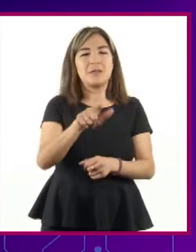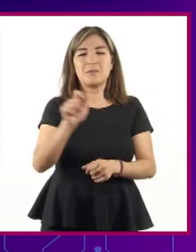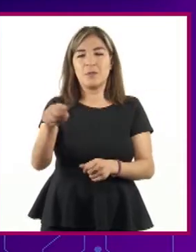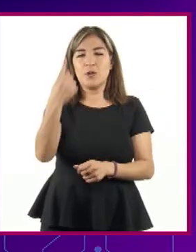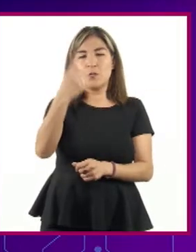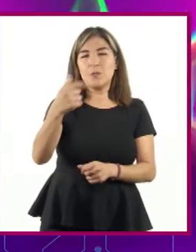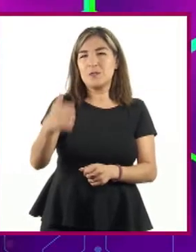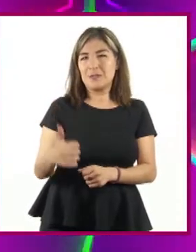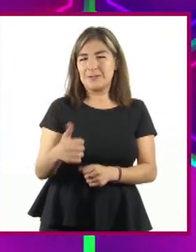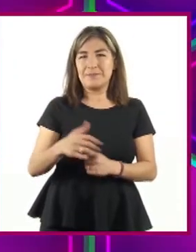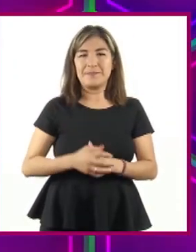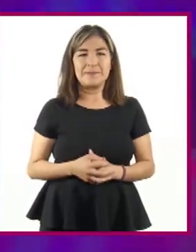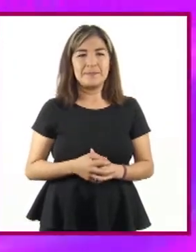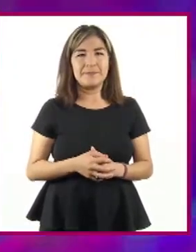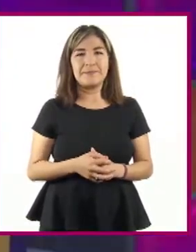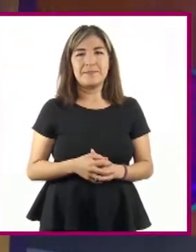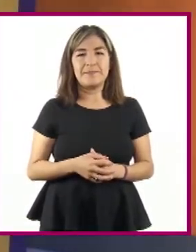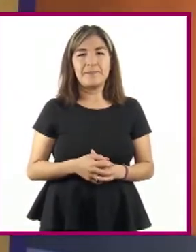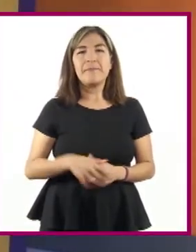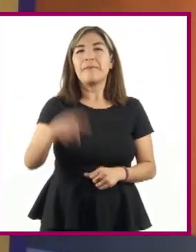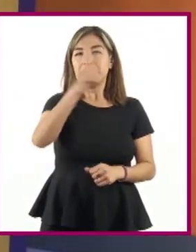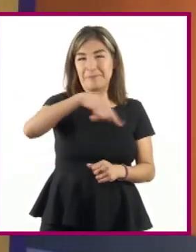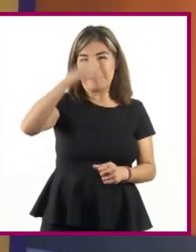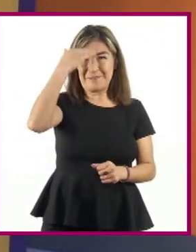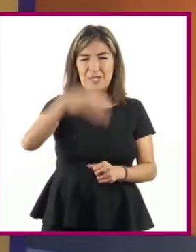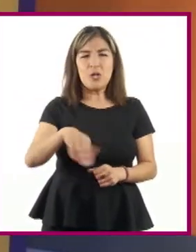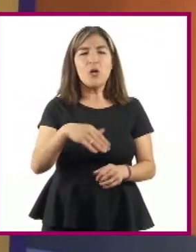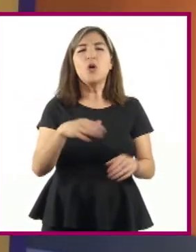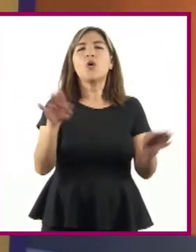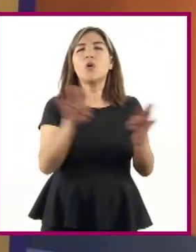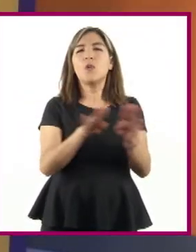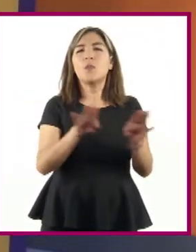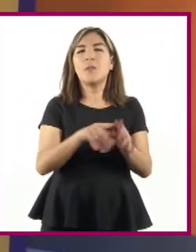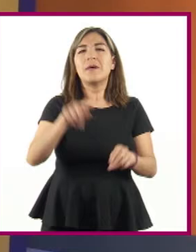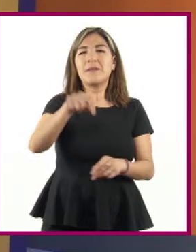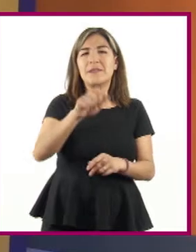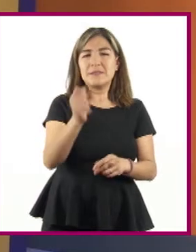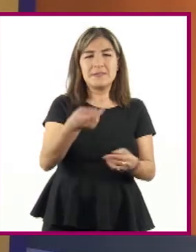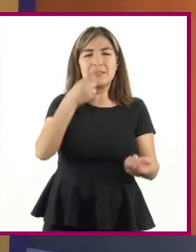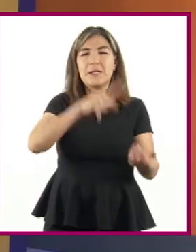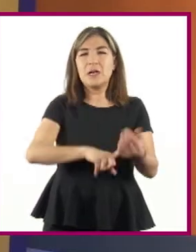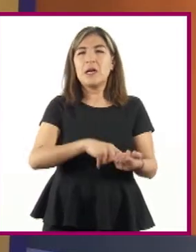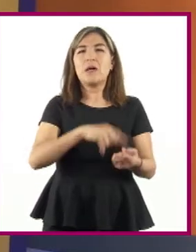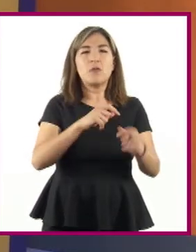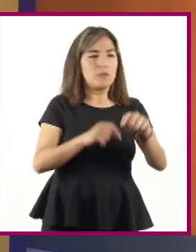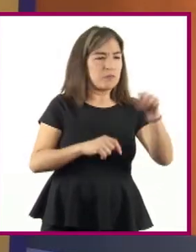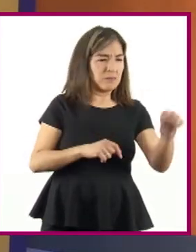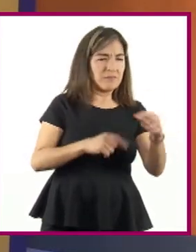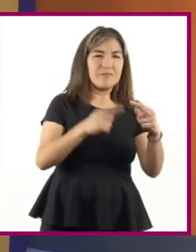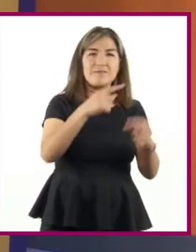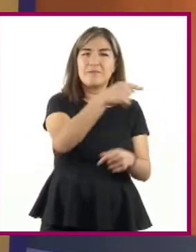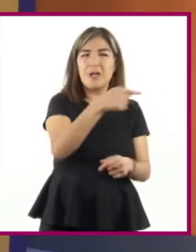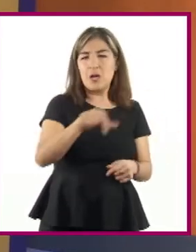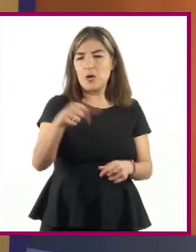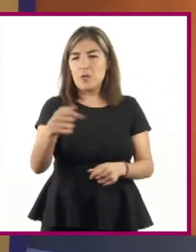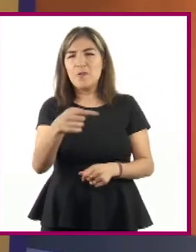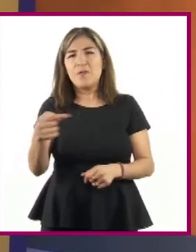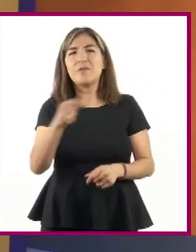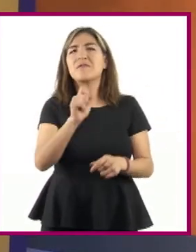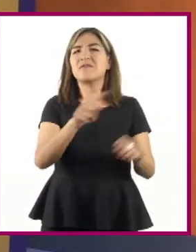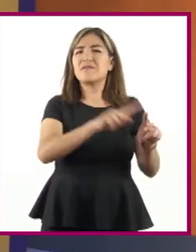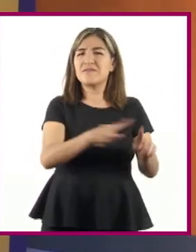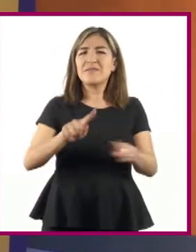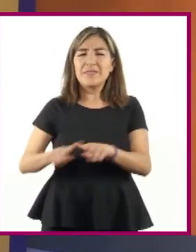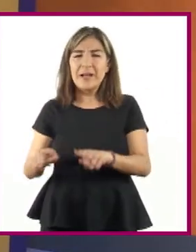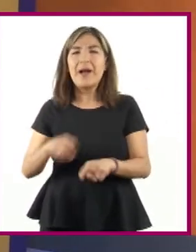ella. Como sabemos, para conocer qué fracción representa una fracción de otra, como fue el caso anterior, lo